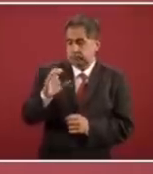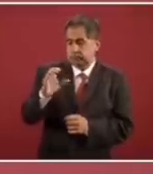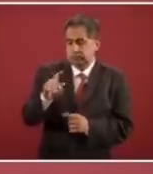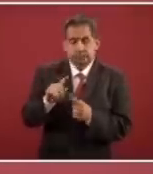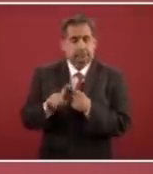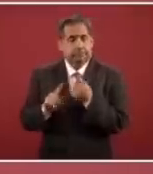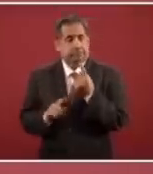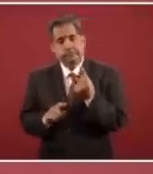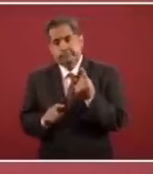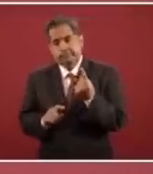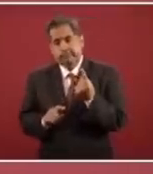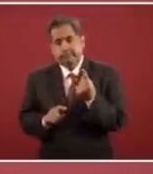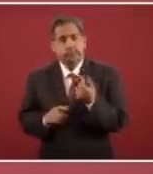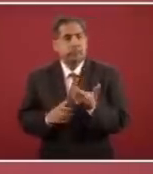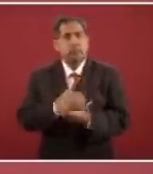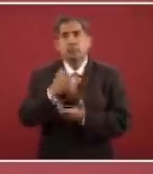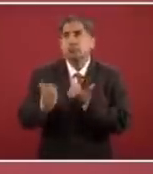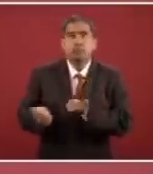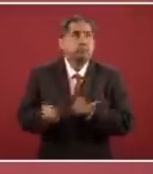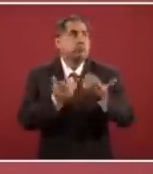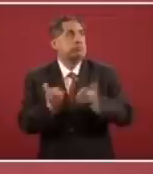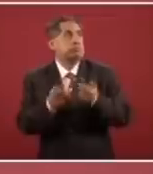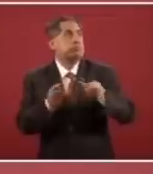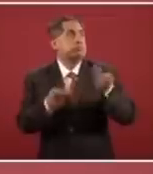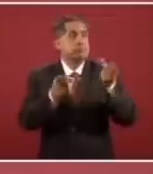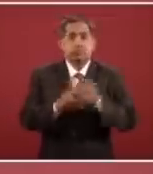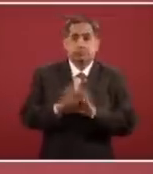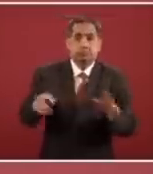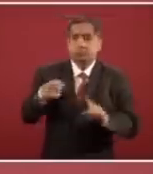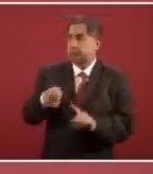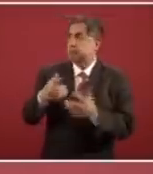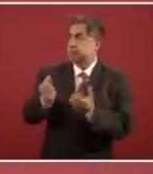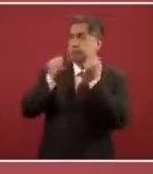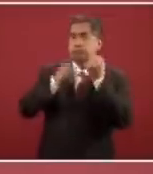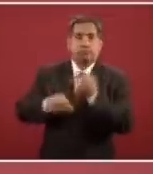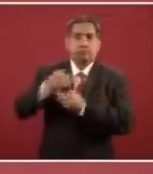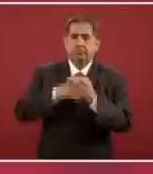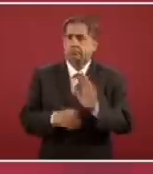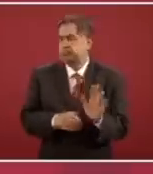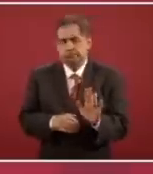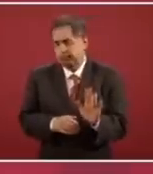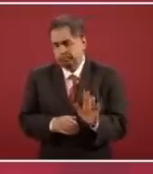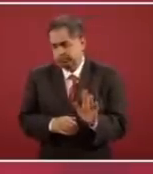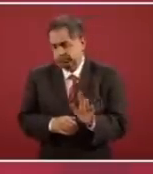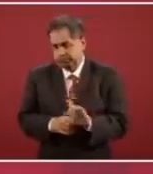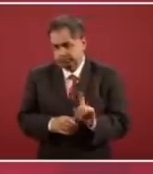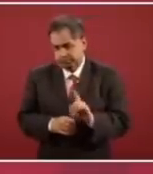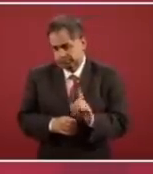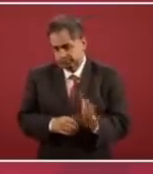apostar solo al comercio exterior. Durante mucho tiempo,